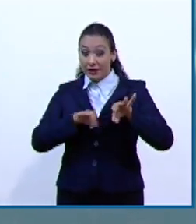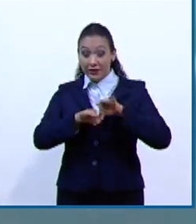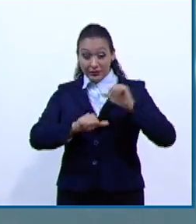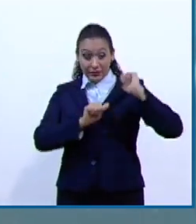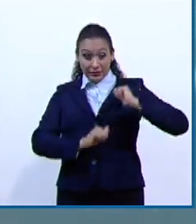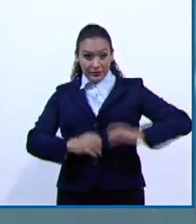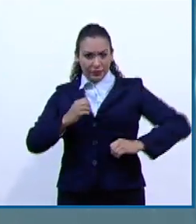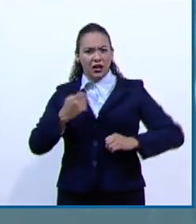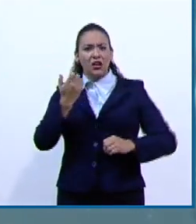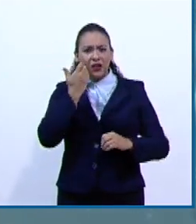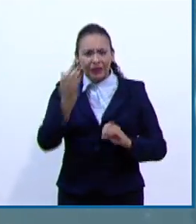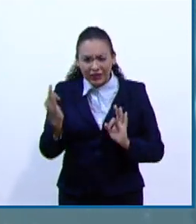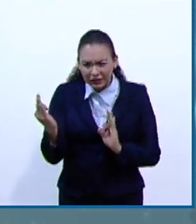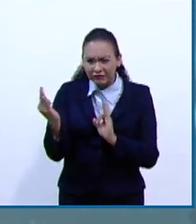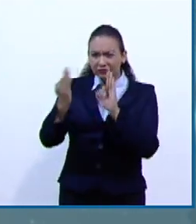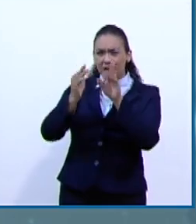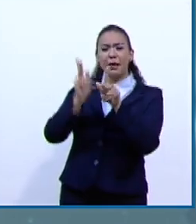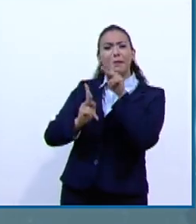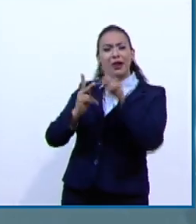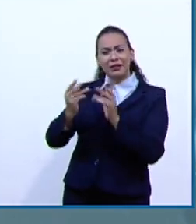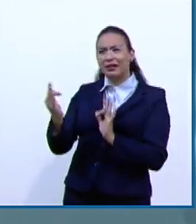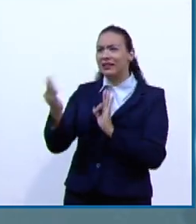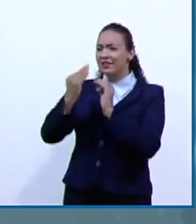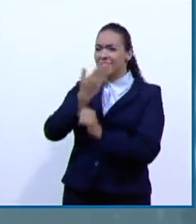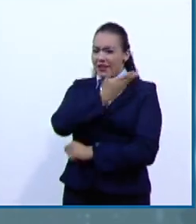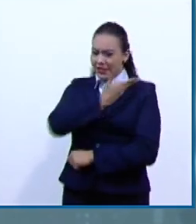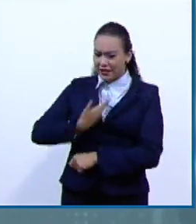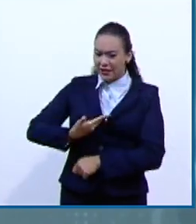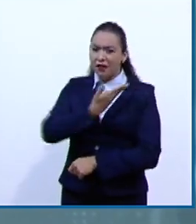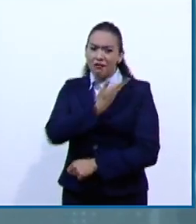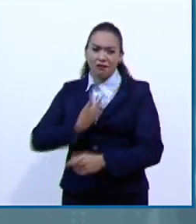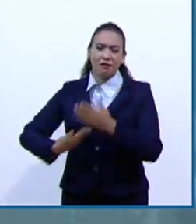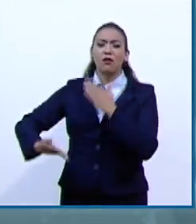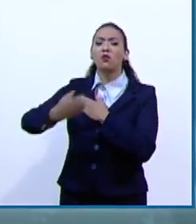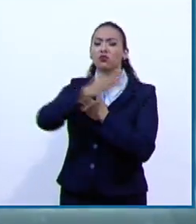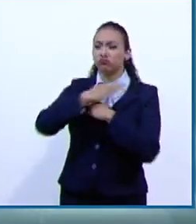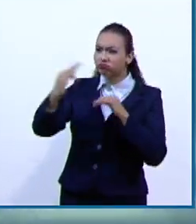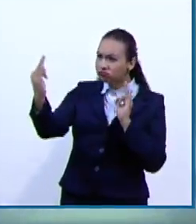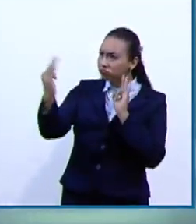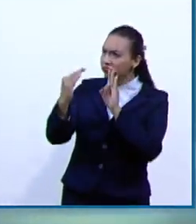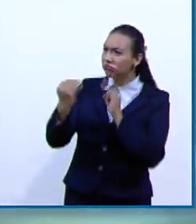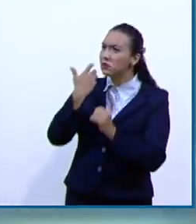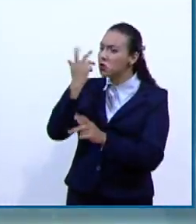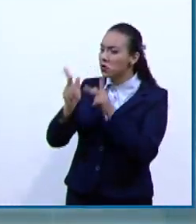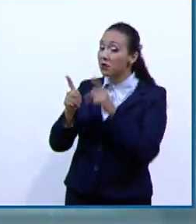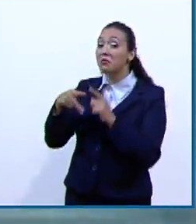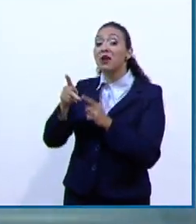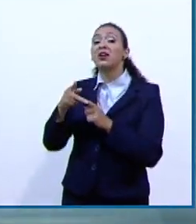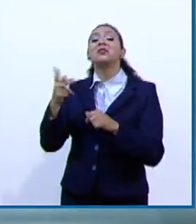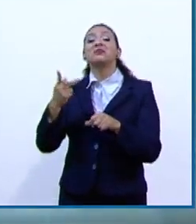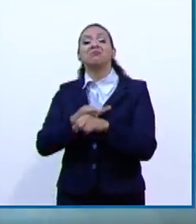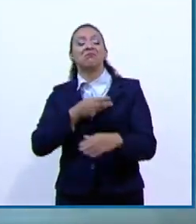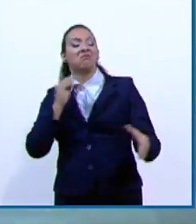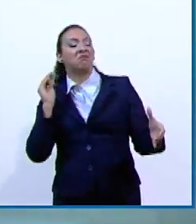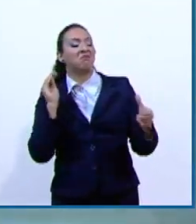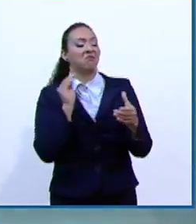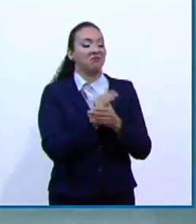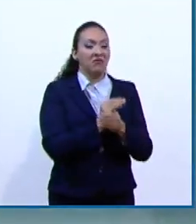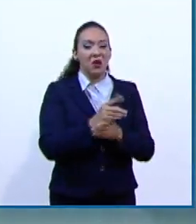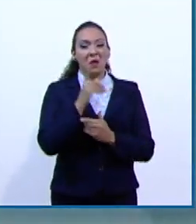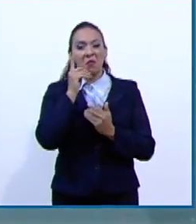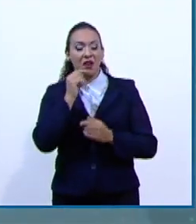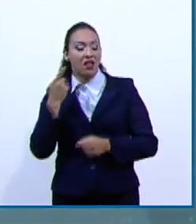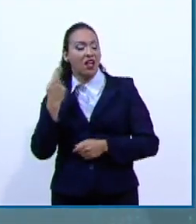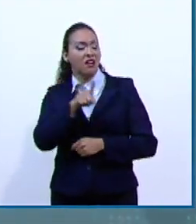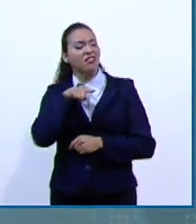buscado el diálogo franco y abierto con la presidenta Claudia Sheinbaum y en respuesta solo han recibido cerrazón y violencia